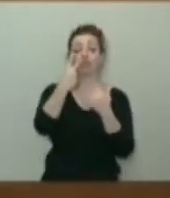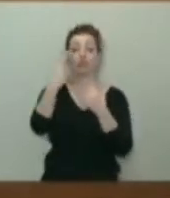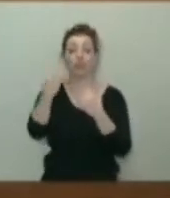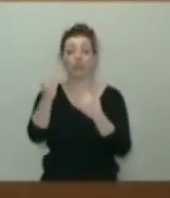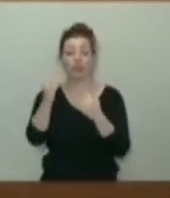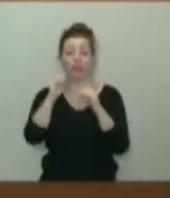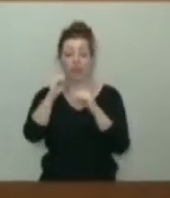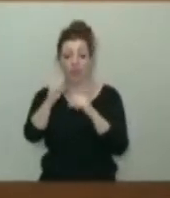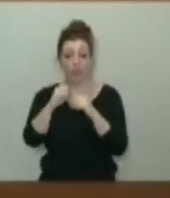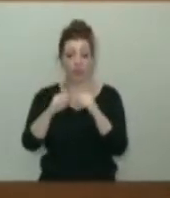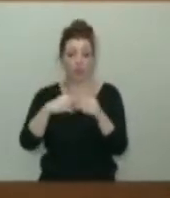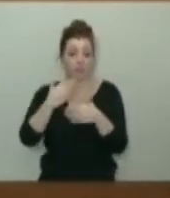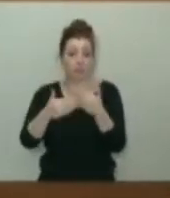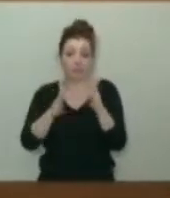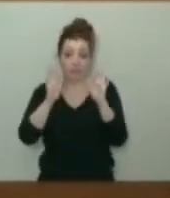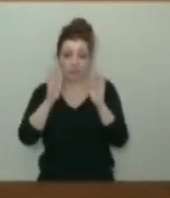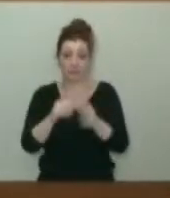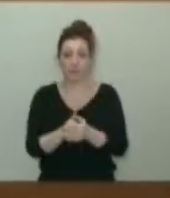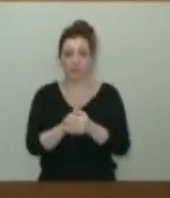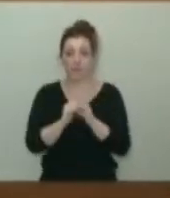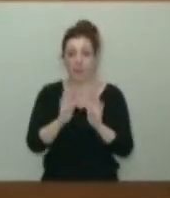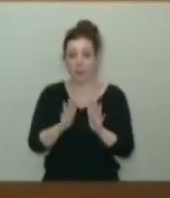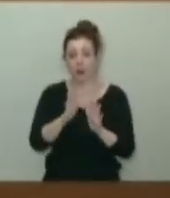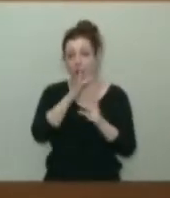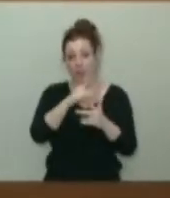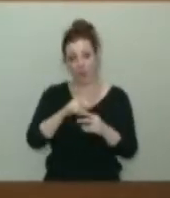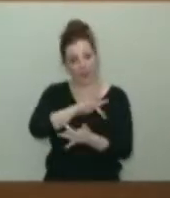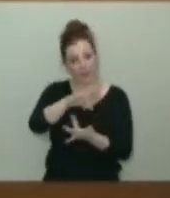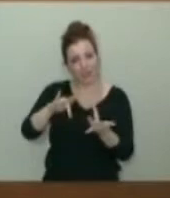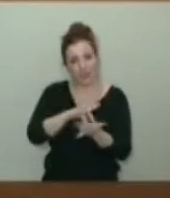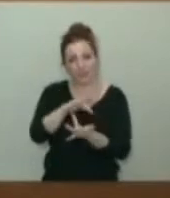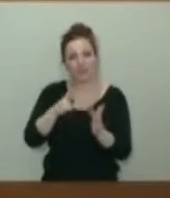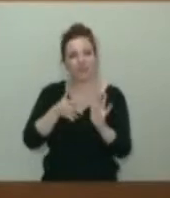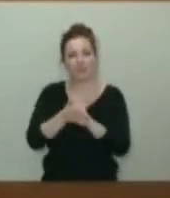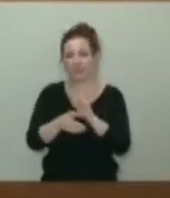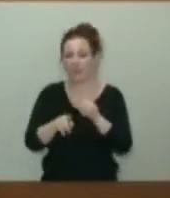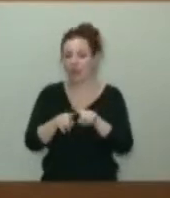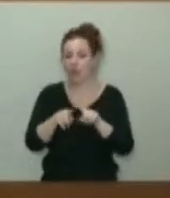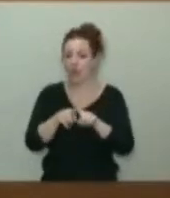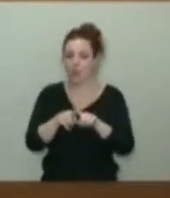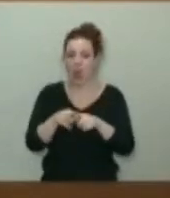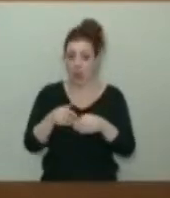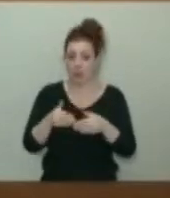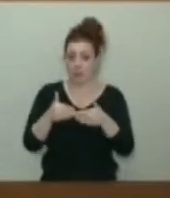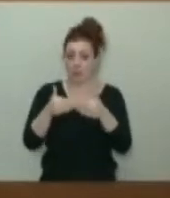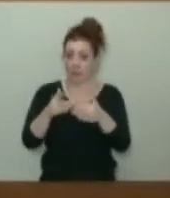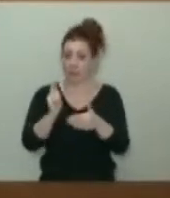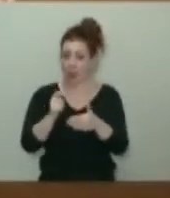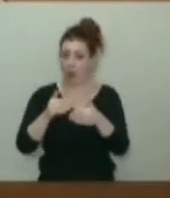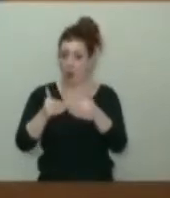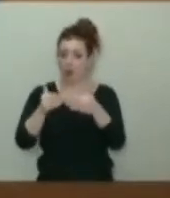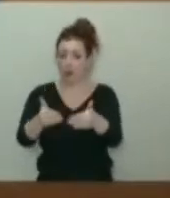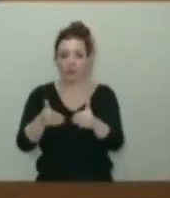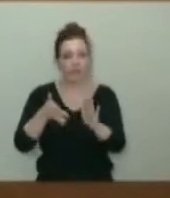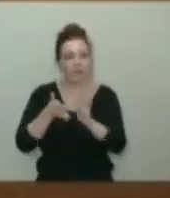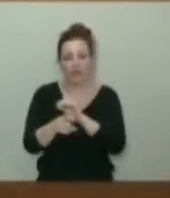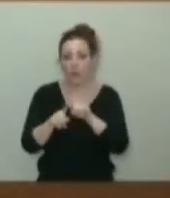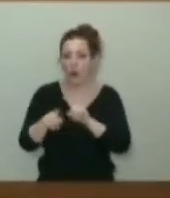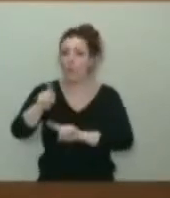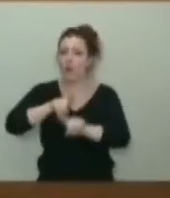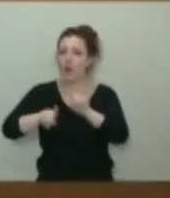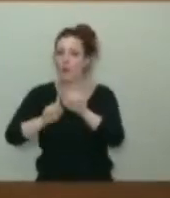mejor de los casos. Sin embargo, la actual crisis hizo que esta morosidad pasara a ser de un problema crónico